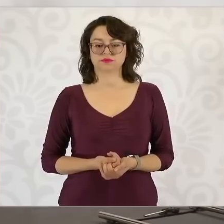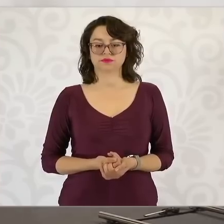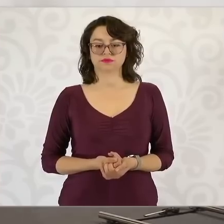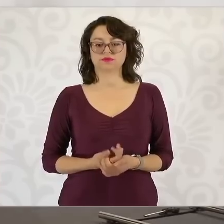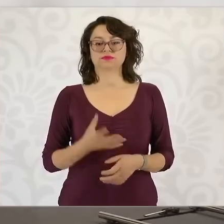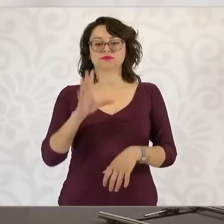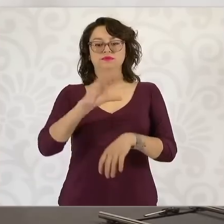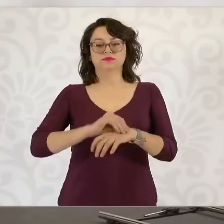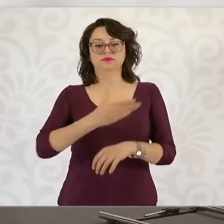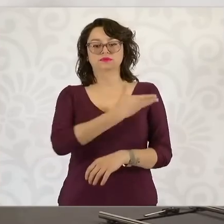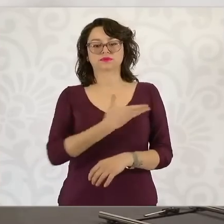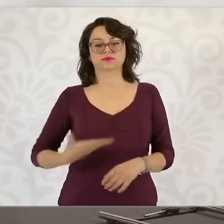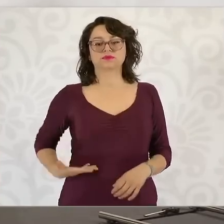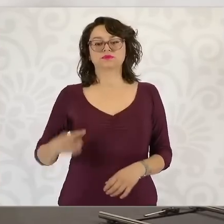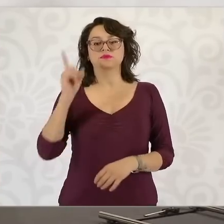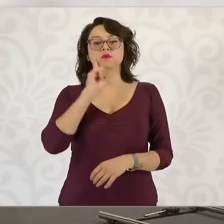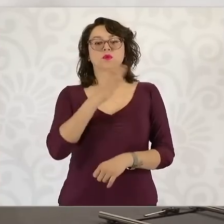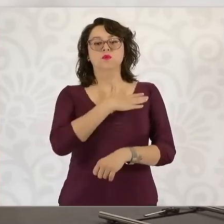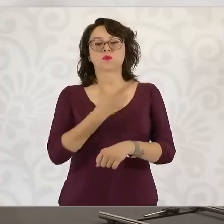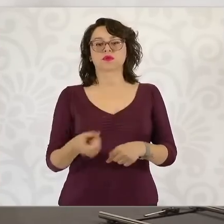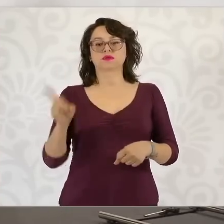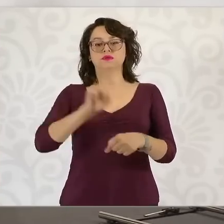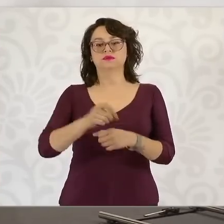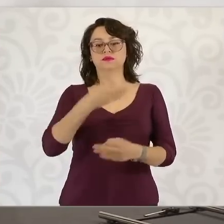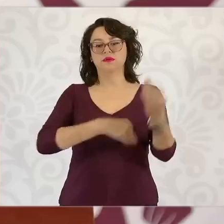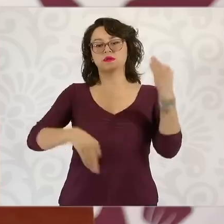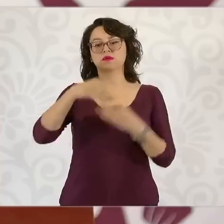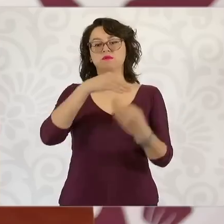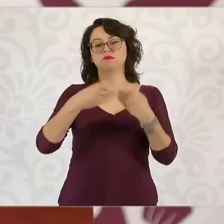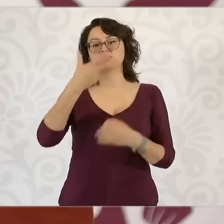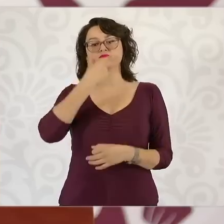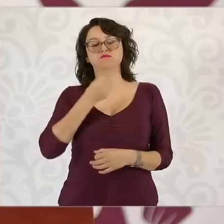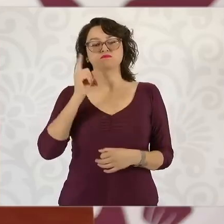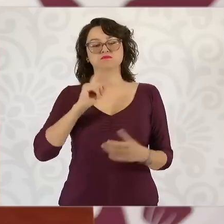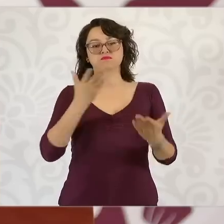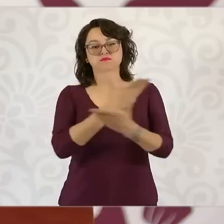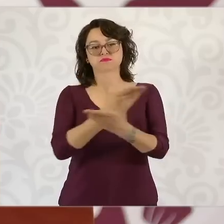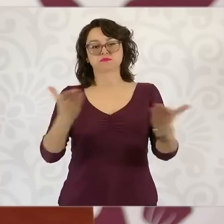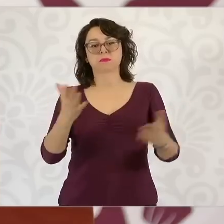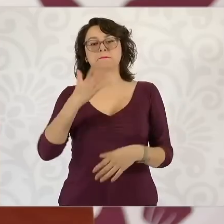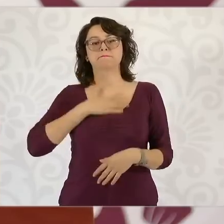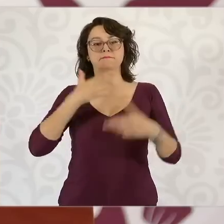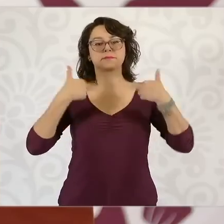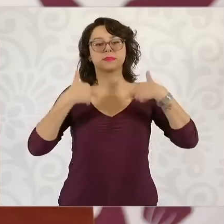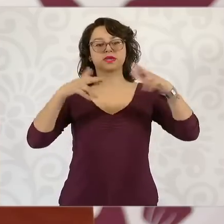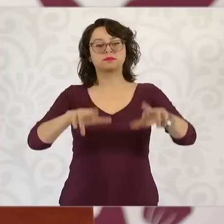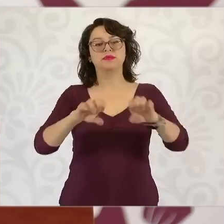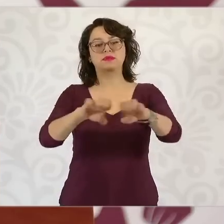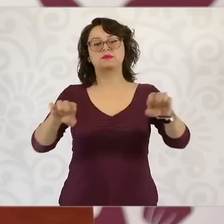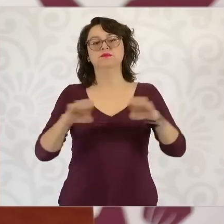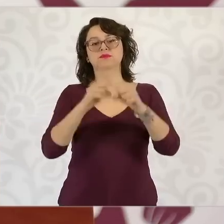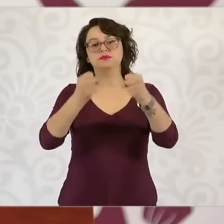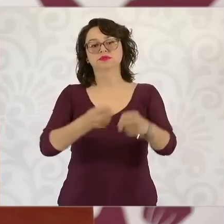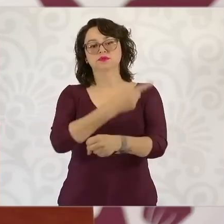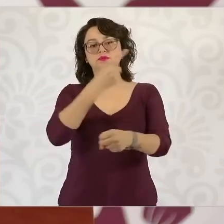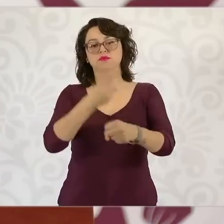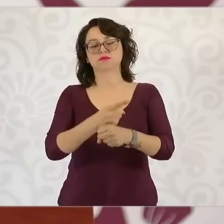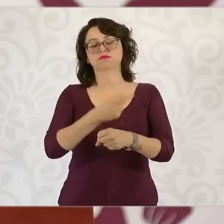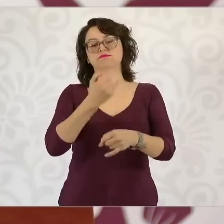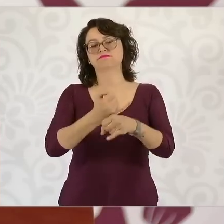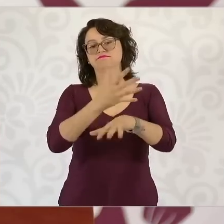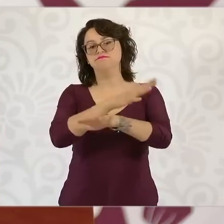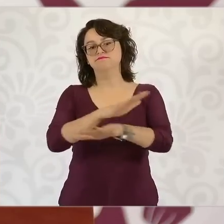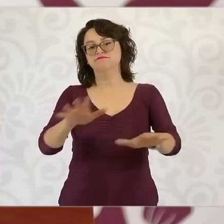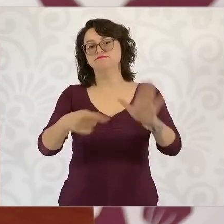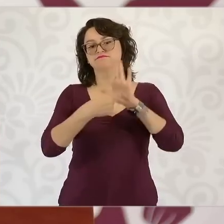Con su permiso, Presidenta, buenos días a todas y todos. En representación del Gabinete de Seguridad, me permito informar los avances de la